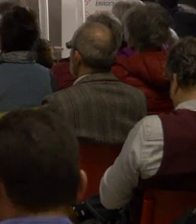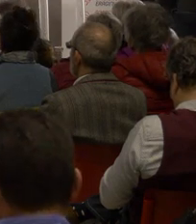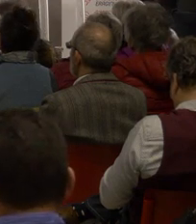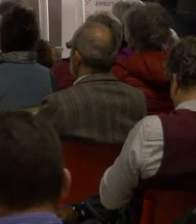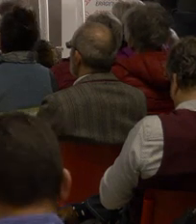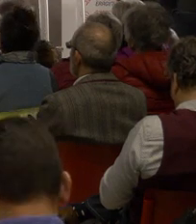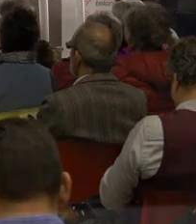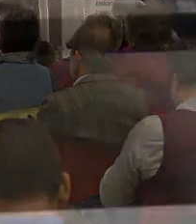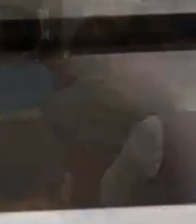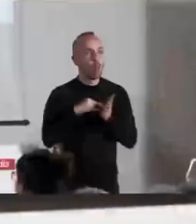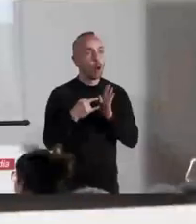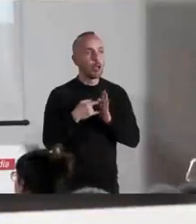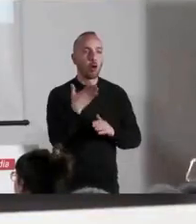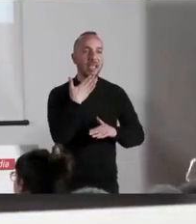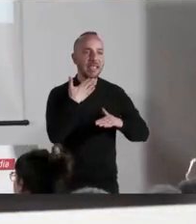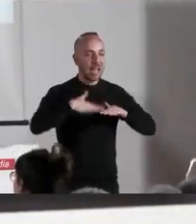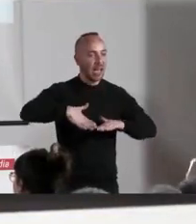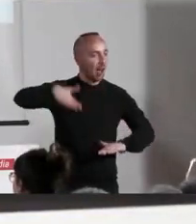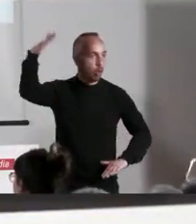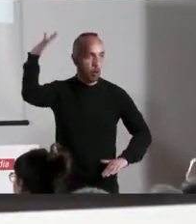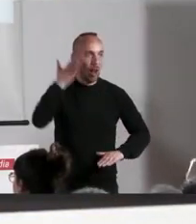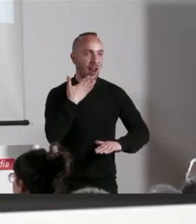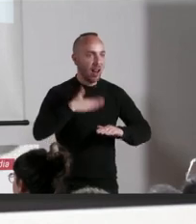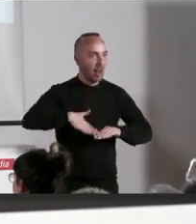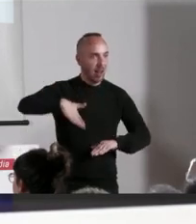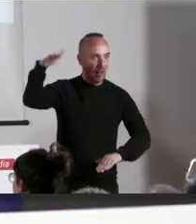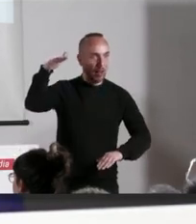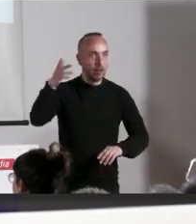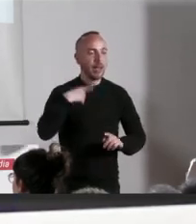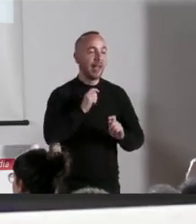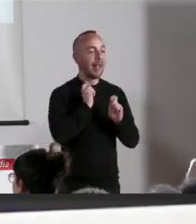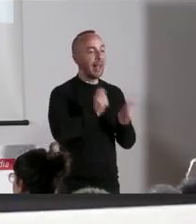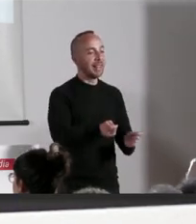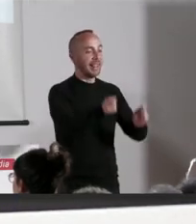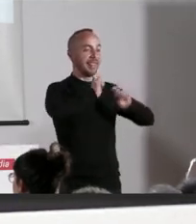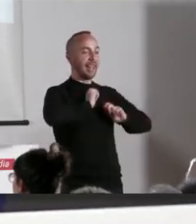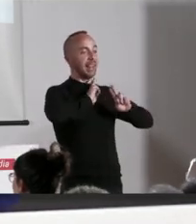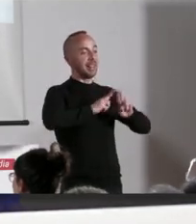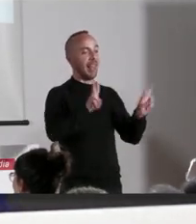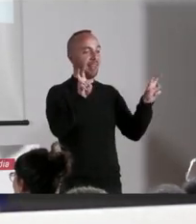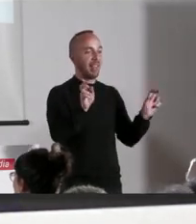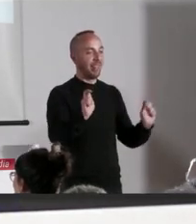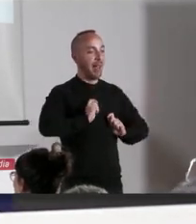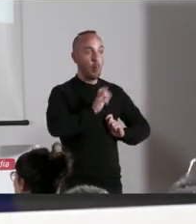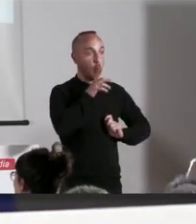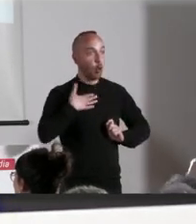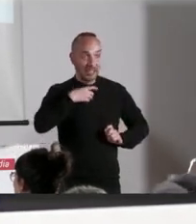un proyecto intergeneracional. Nos han puesto esta etiqueta pues porque no somos senior, entonces somos eso, pero